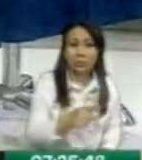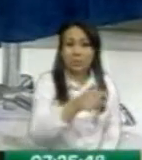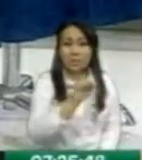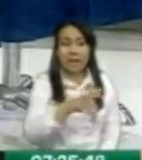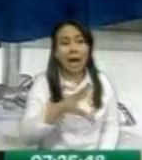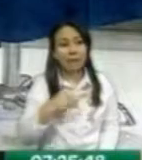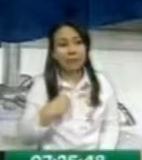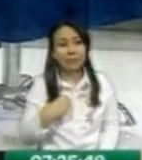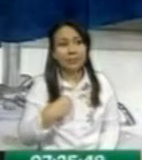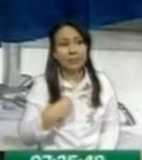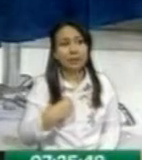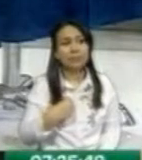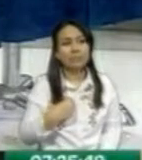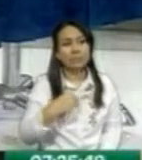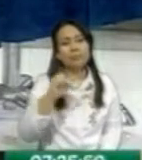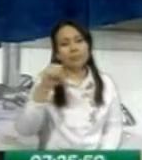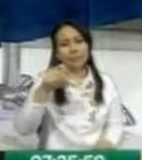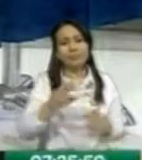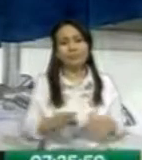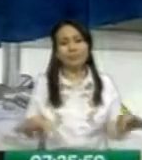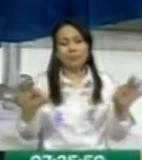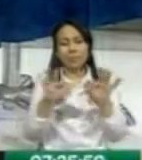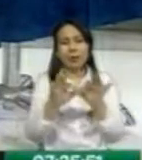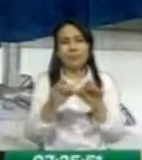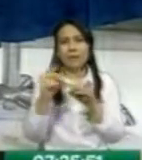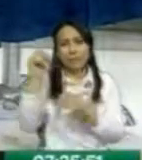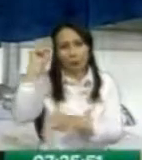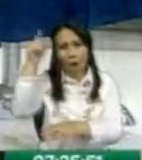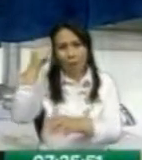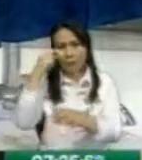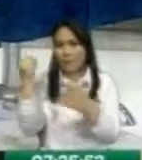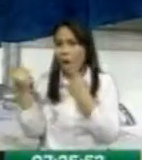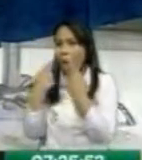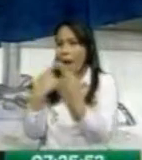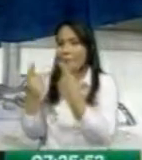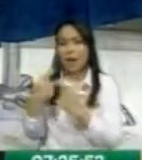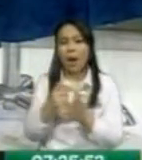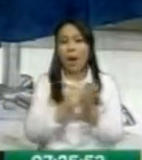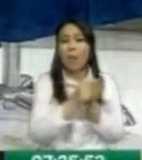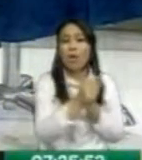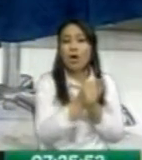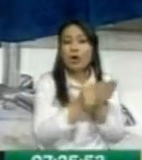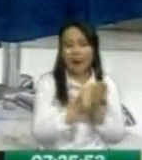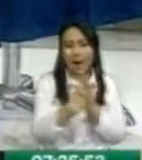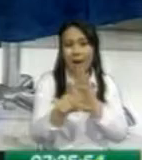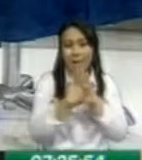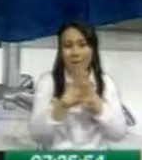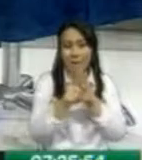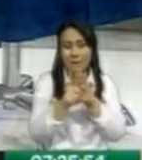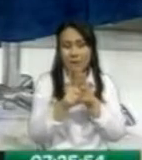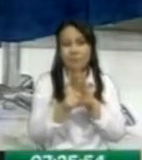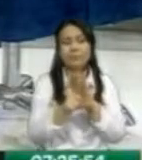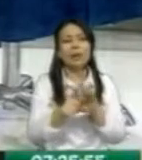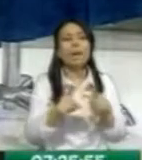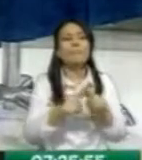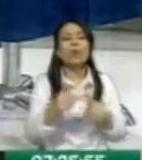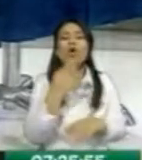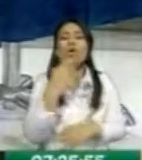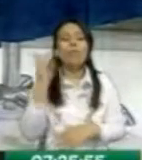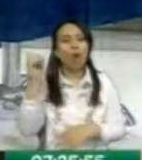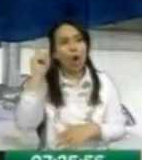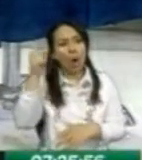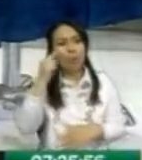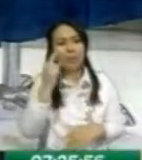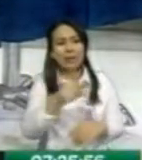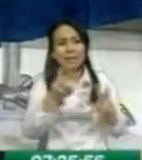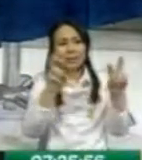o no de sí, que se derogue? Hay una discusión muy importante dentro del gobierno, no solo por la derogación de la tabla okay, como tal, sino pero también... ¿cuál es la postura del gobierno frente